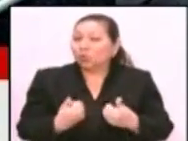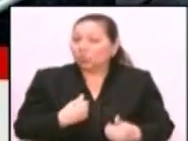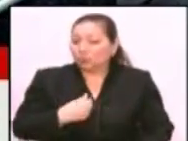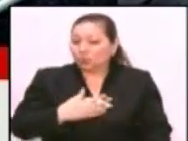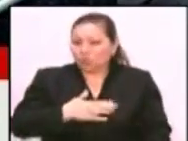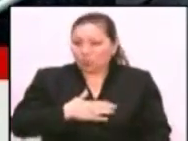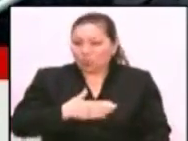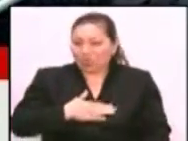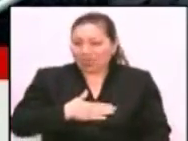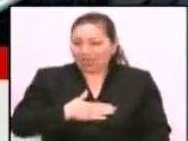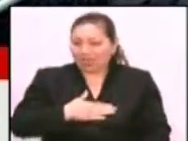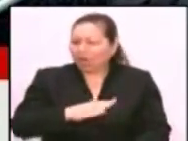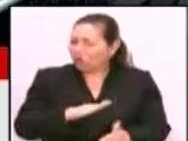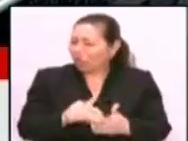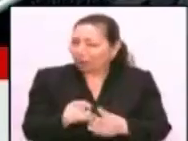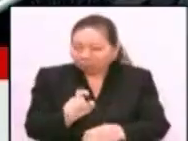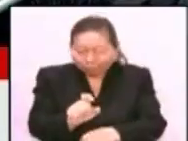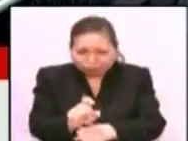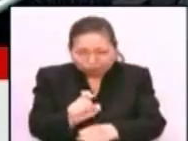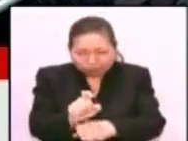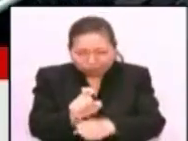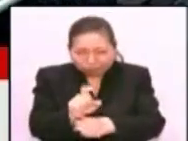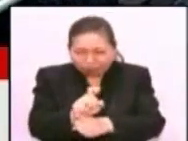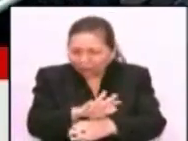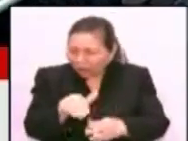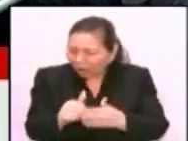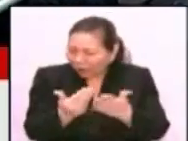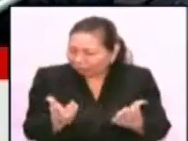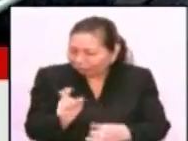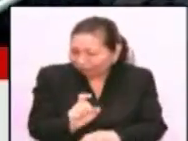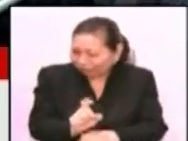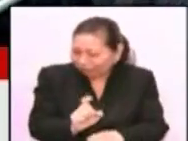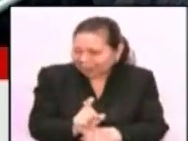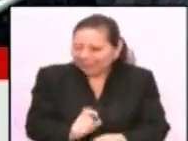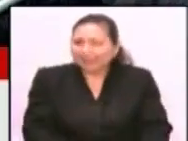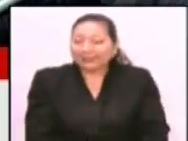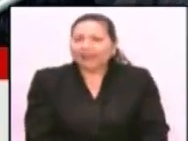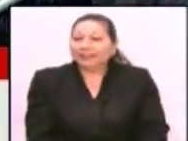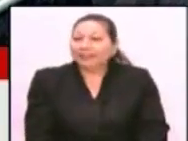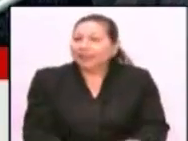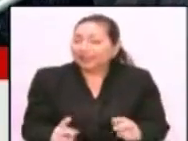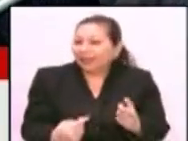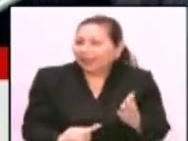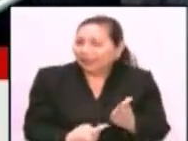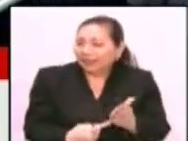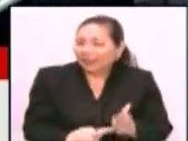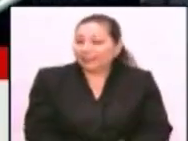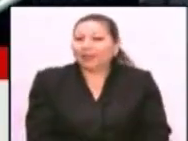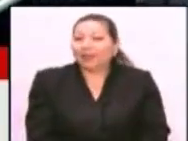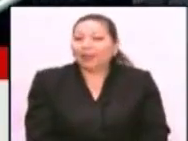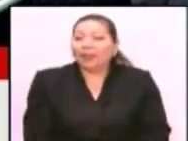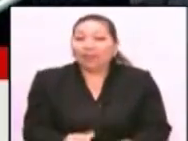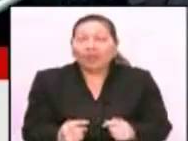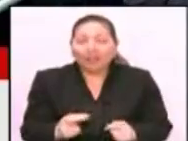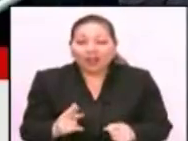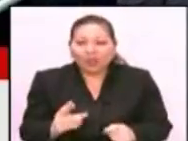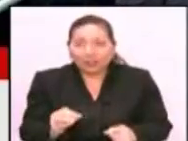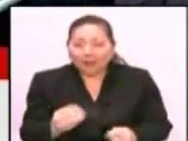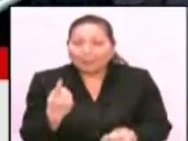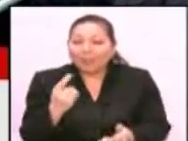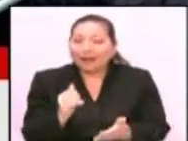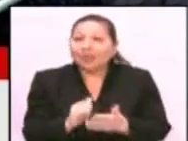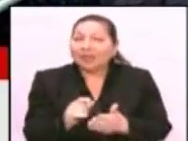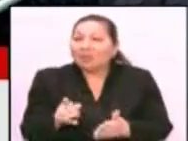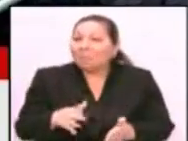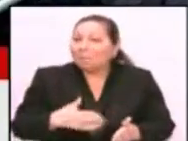empresario. Le da todos los instrumentos técnicos, teóricos, para